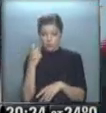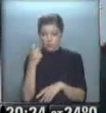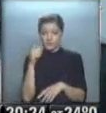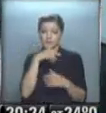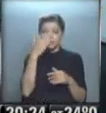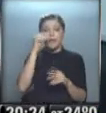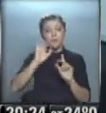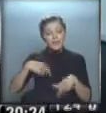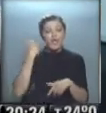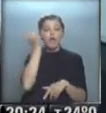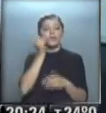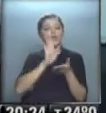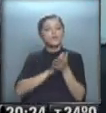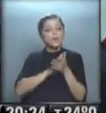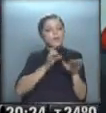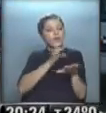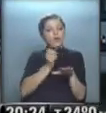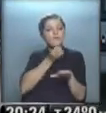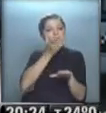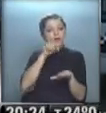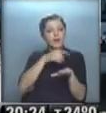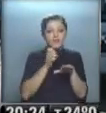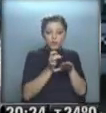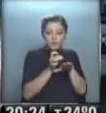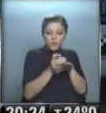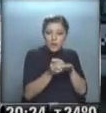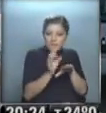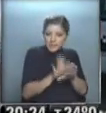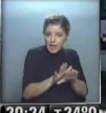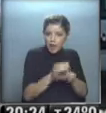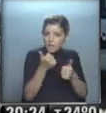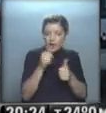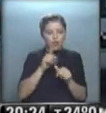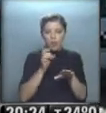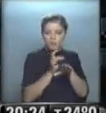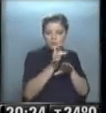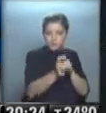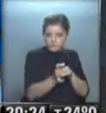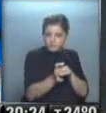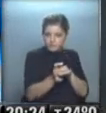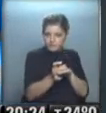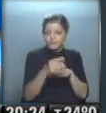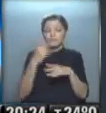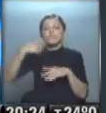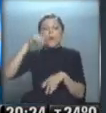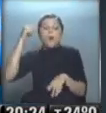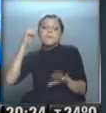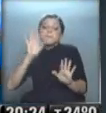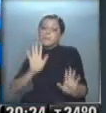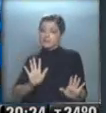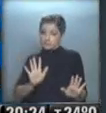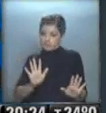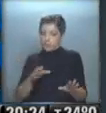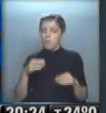de Flores y Caballito se había pasado unos metros del punto de frenado. Eso es lo que atinamos a pensar todo.